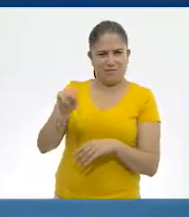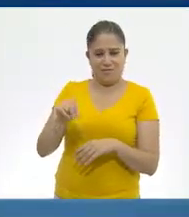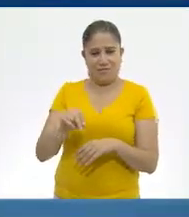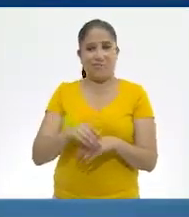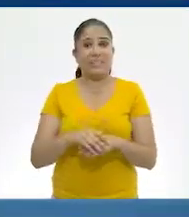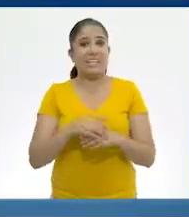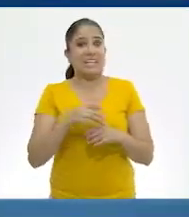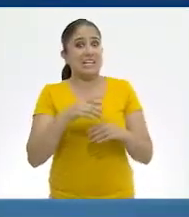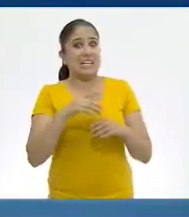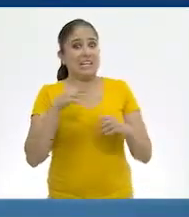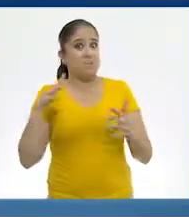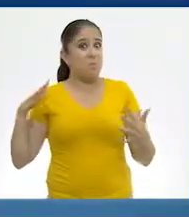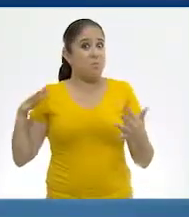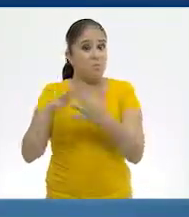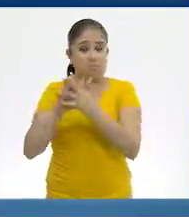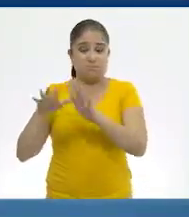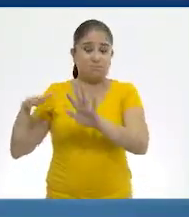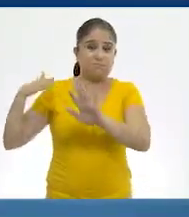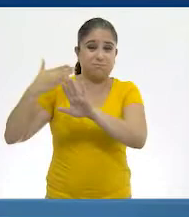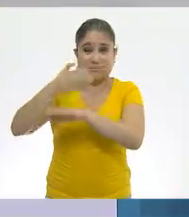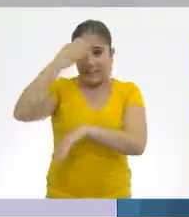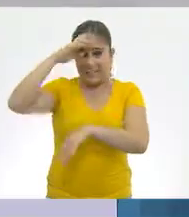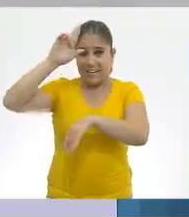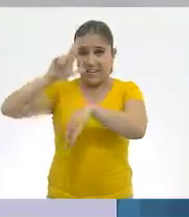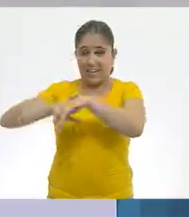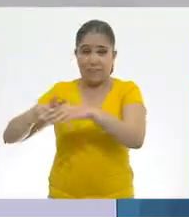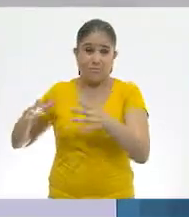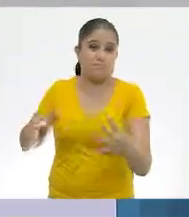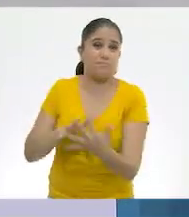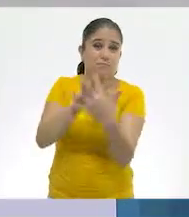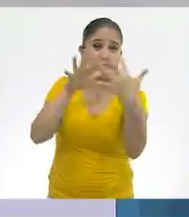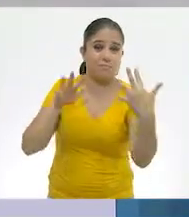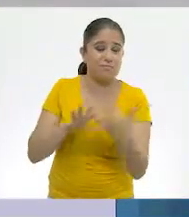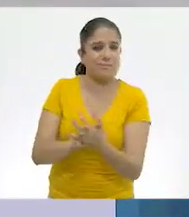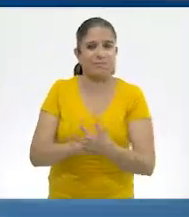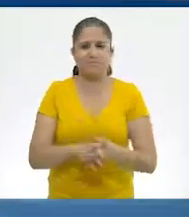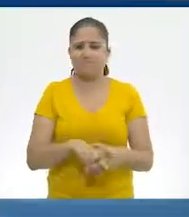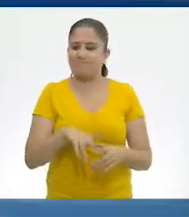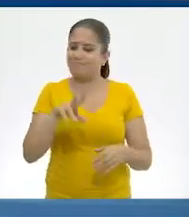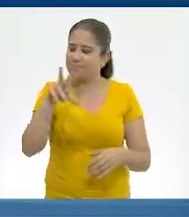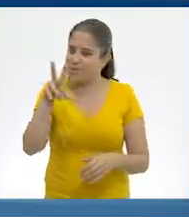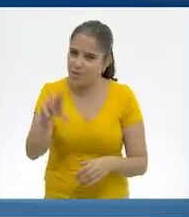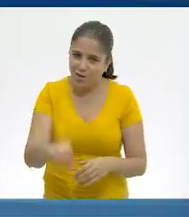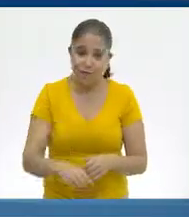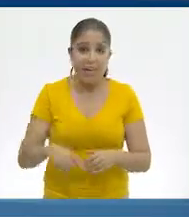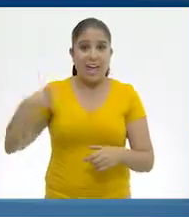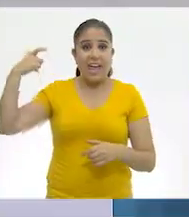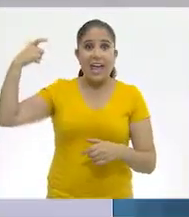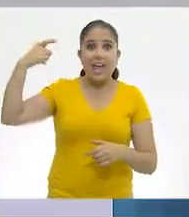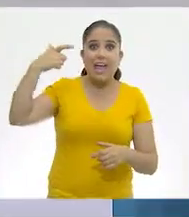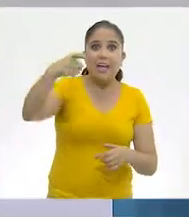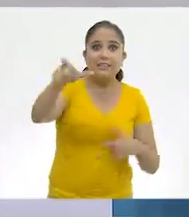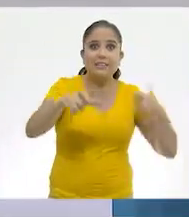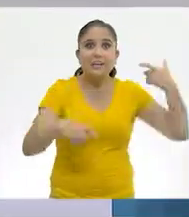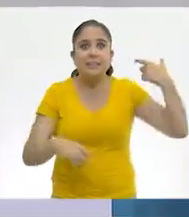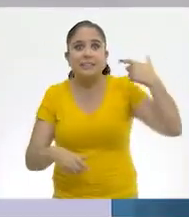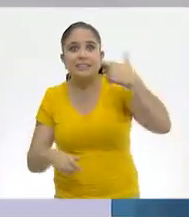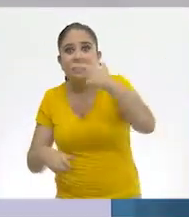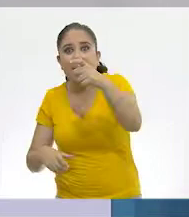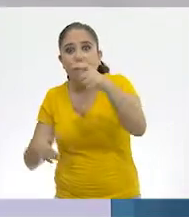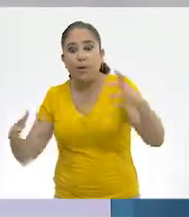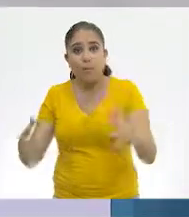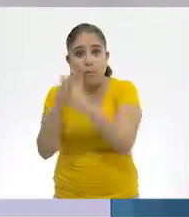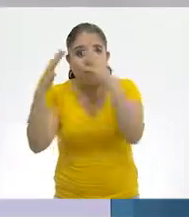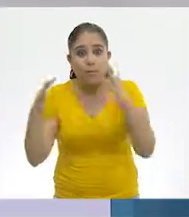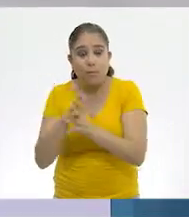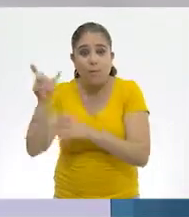una invasión extranjera. Tampoco, Ton. ¿Ni una guerra con los extraterrestres? ¿Qué? No, por